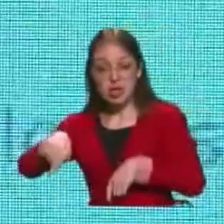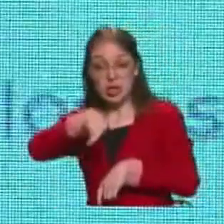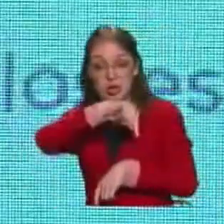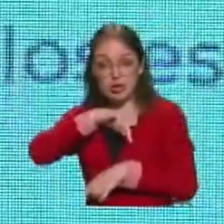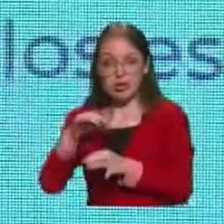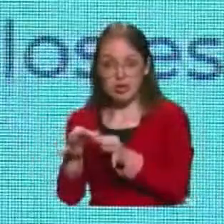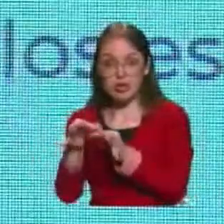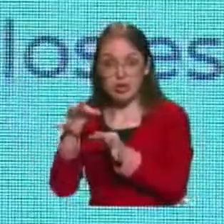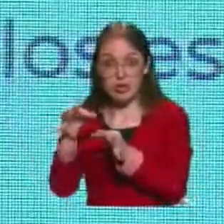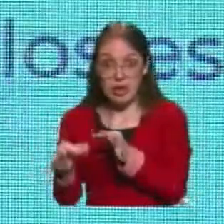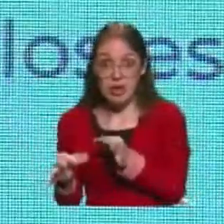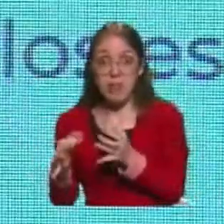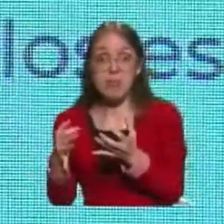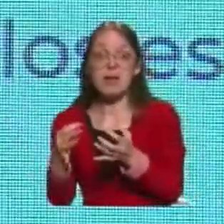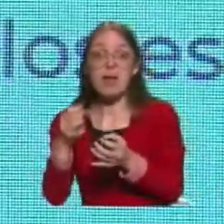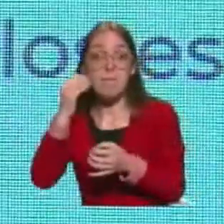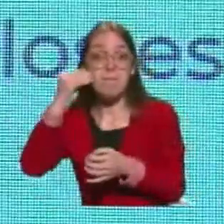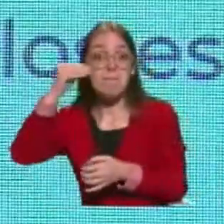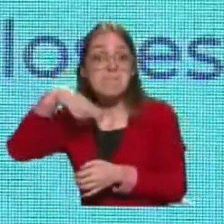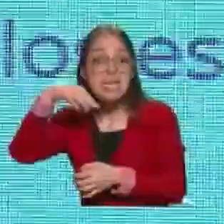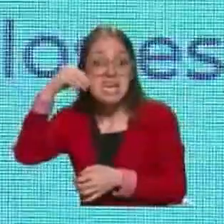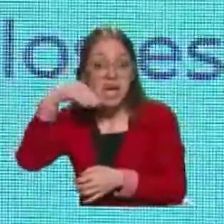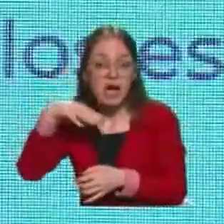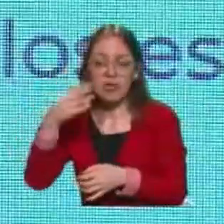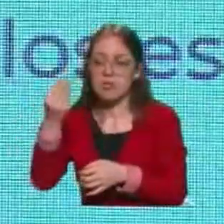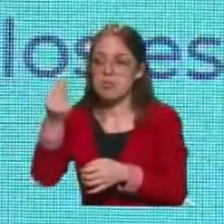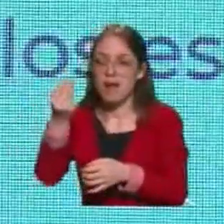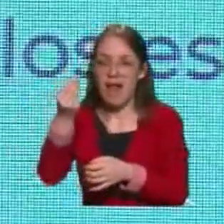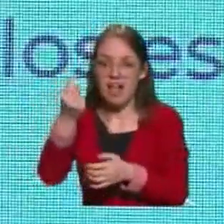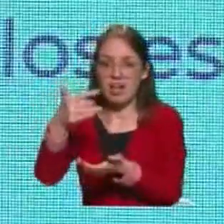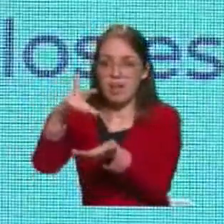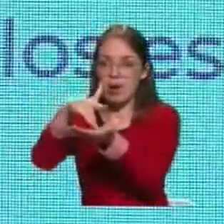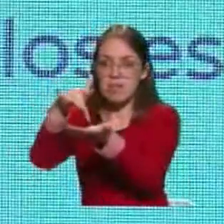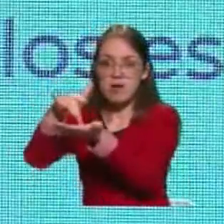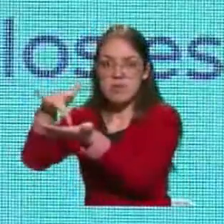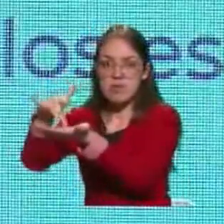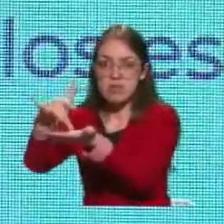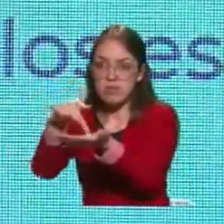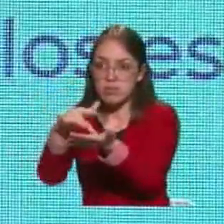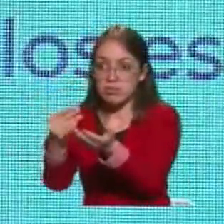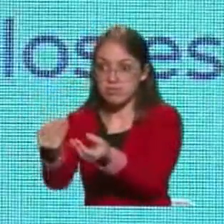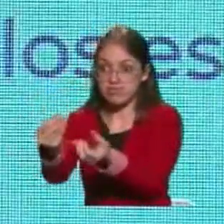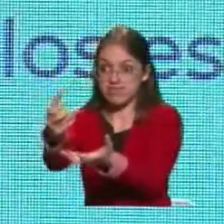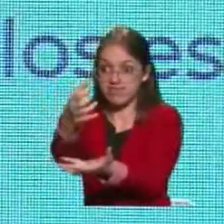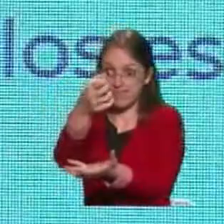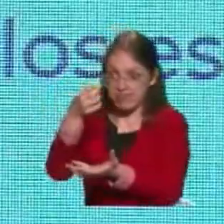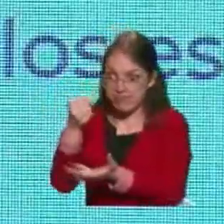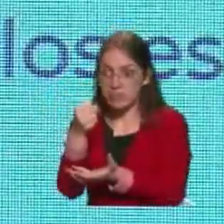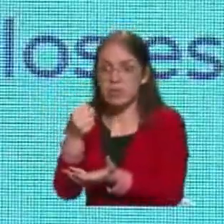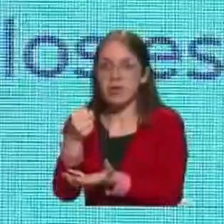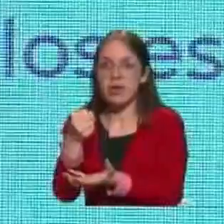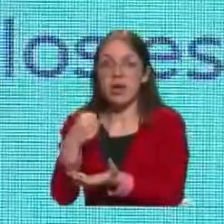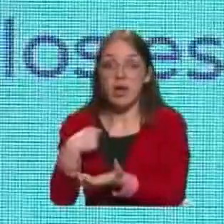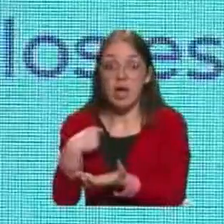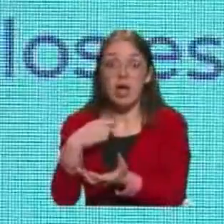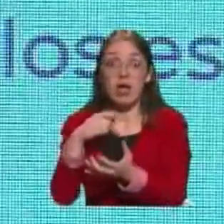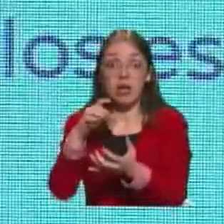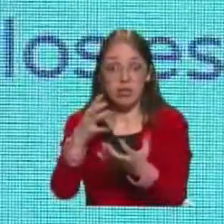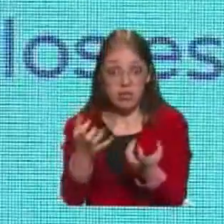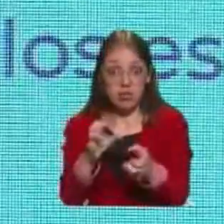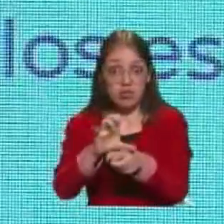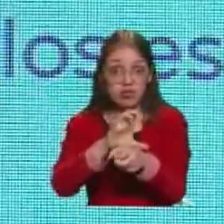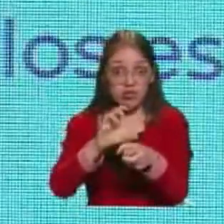evitar y nuestros dineros los dineros de los envigadeños terminen invertidos en una ciudad no inteligente pues